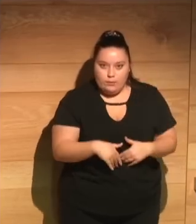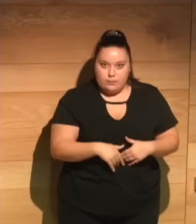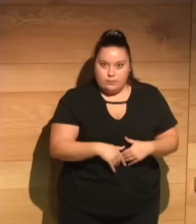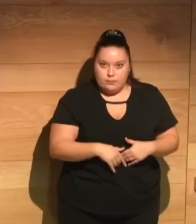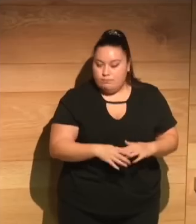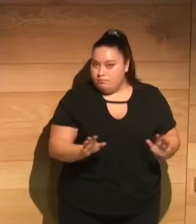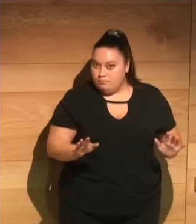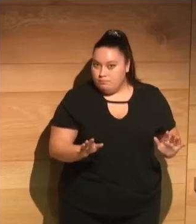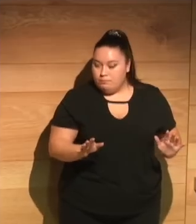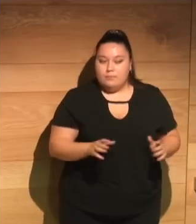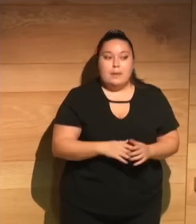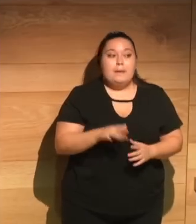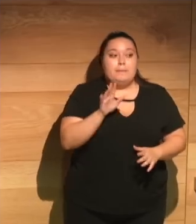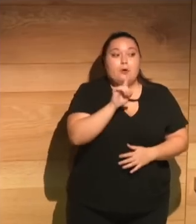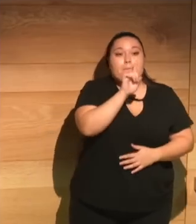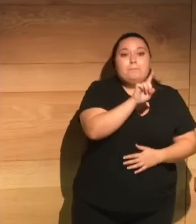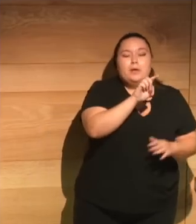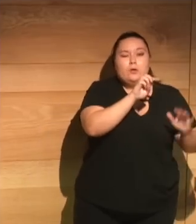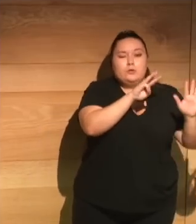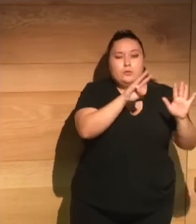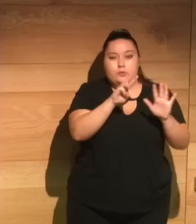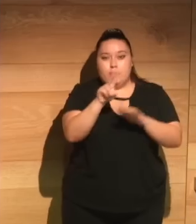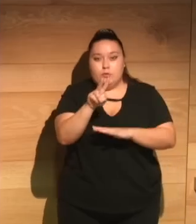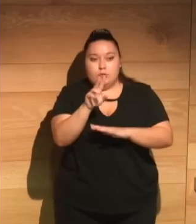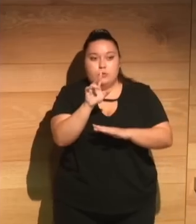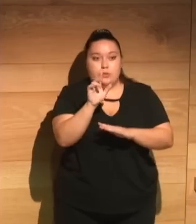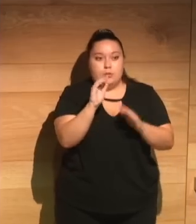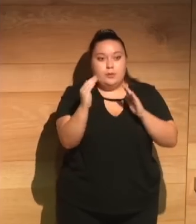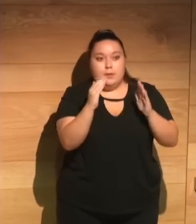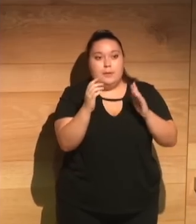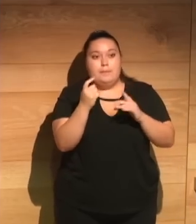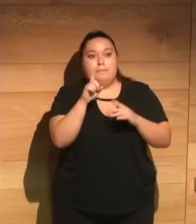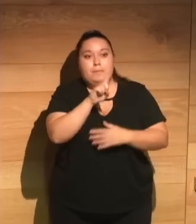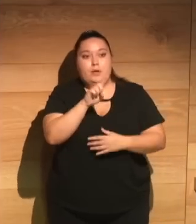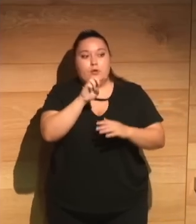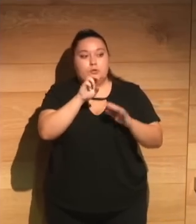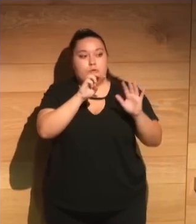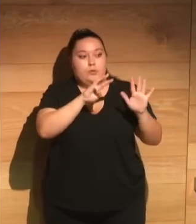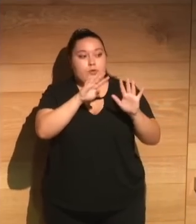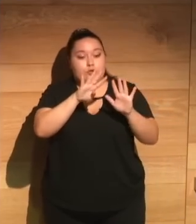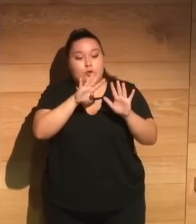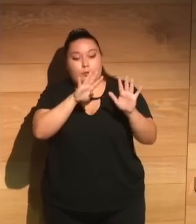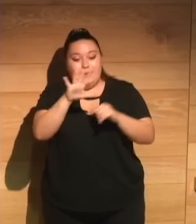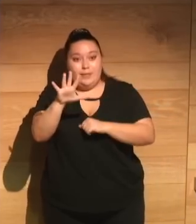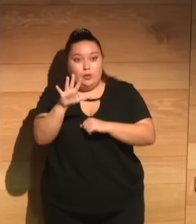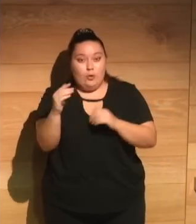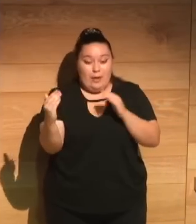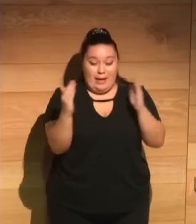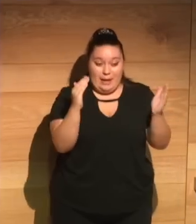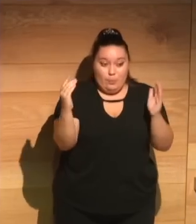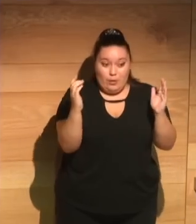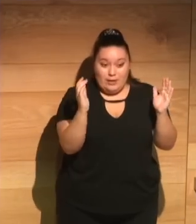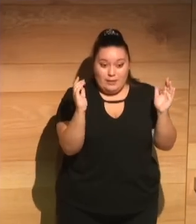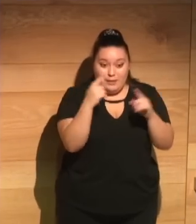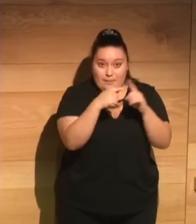se discute es lo que ocurre entre 1882 y ese famoso 28 de diciembre de 1895. Porque entre medias todos